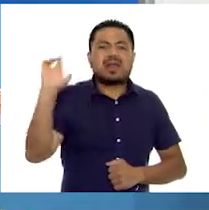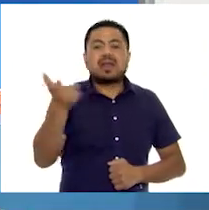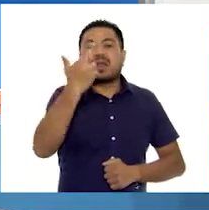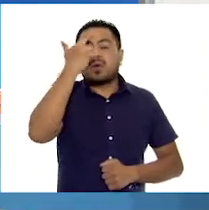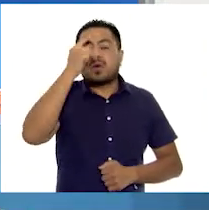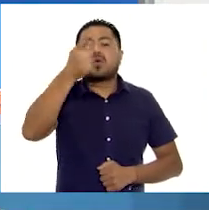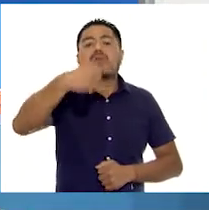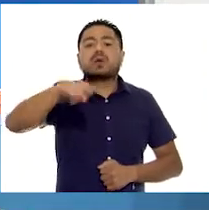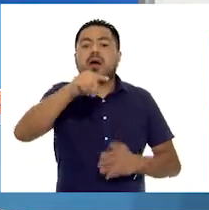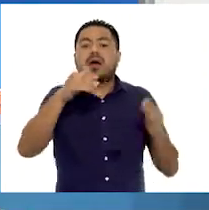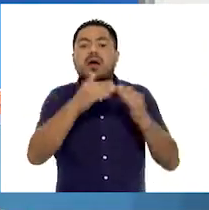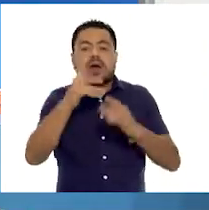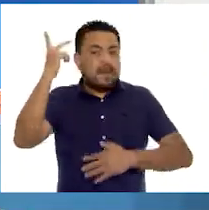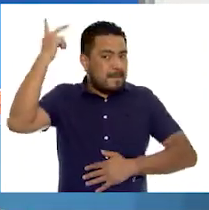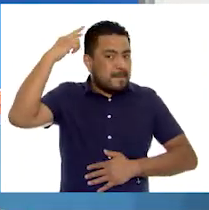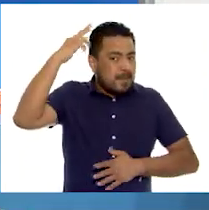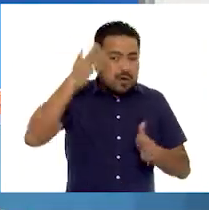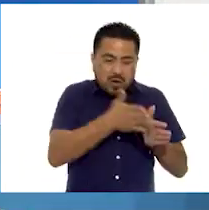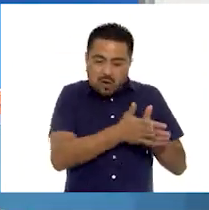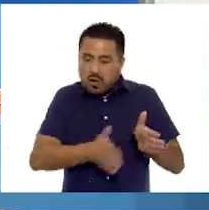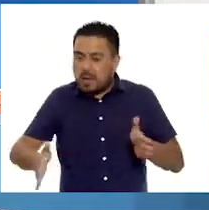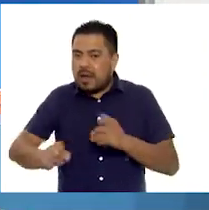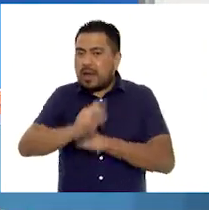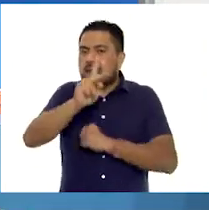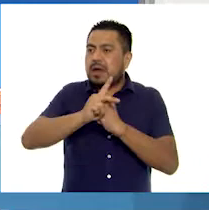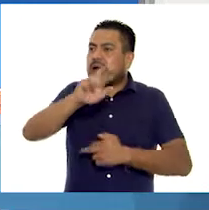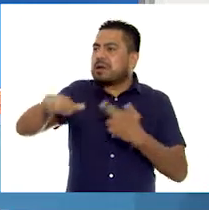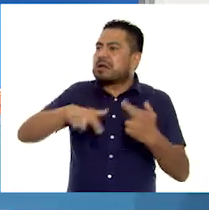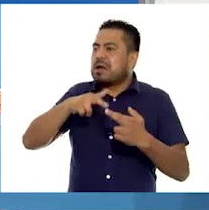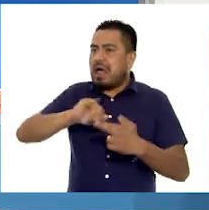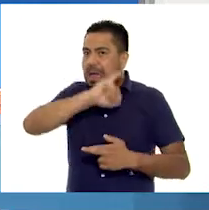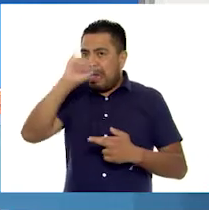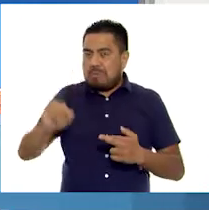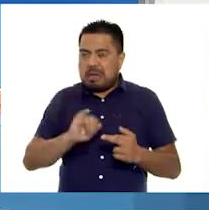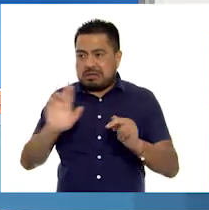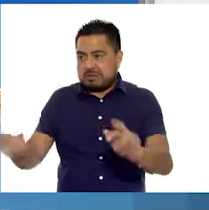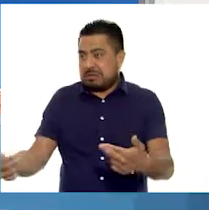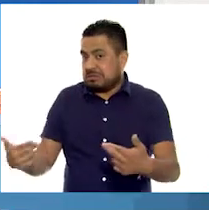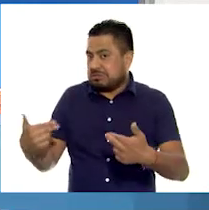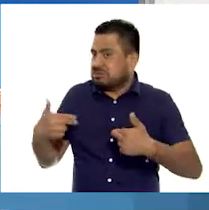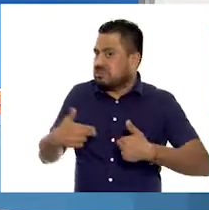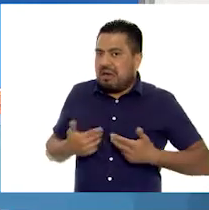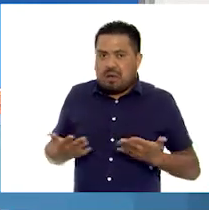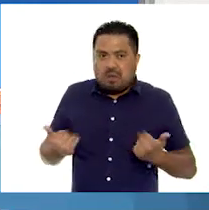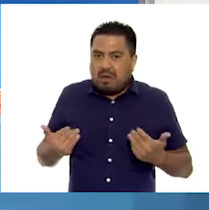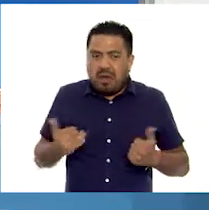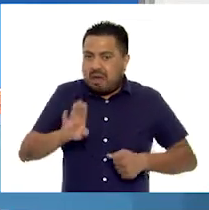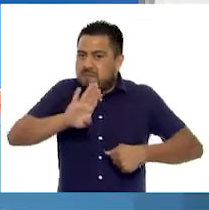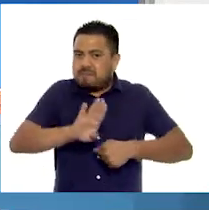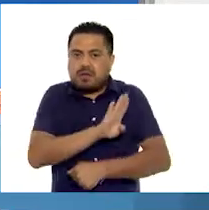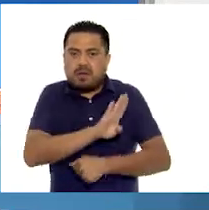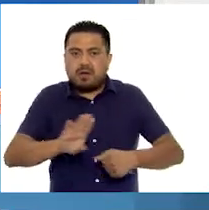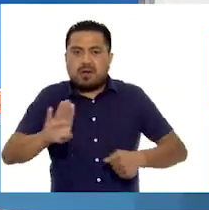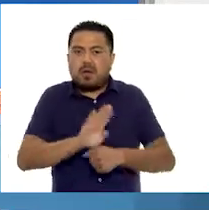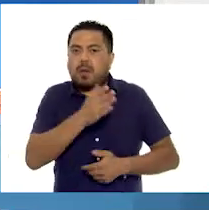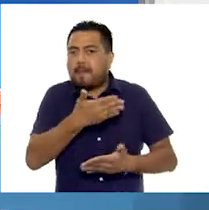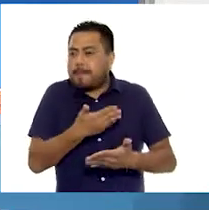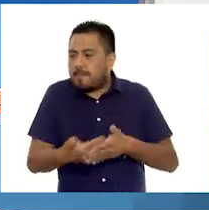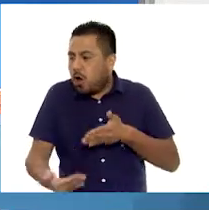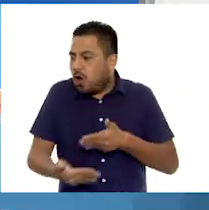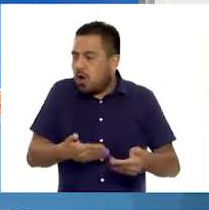que desde el porfiriato hubo zonas del país que nunca recibieron o bueno que en esa época no recibieron los beneficios de la modernización